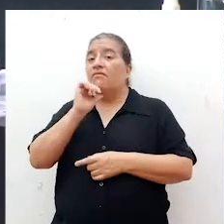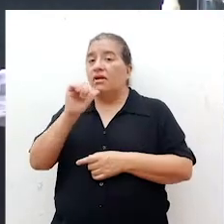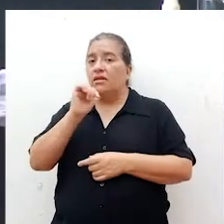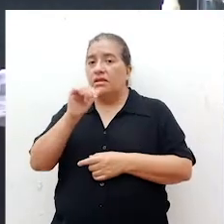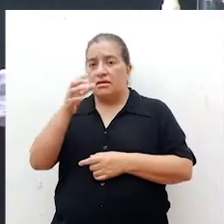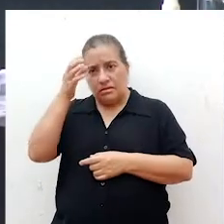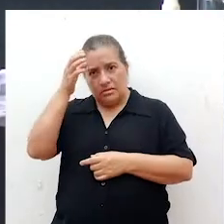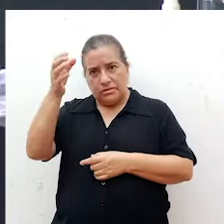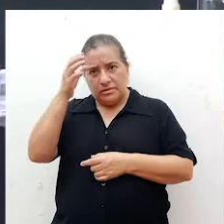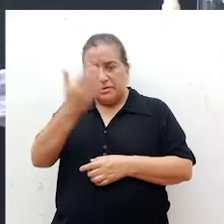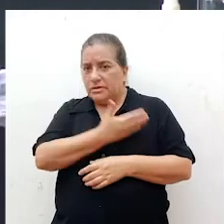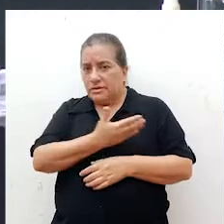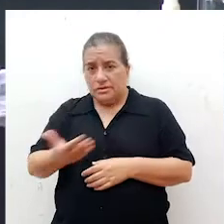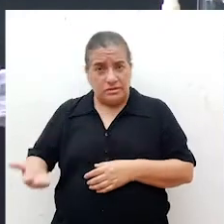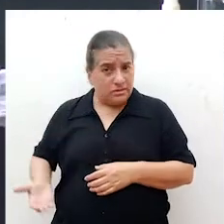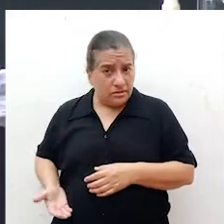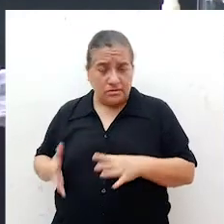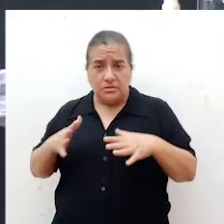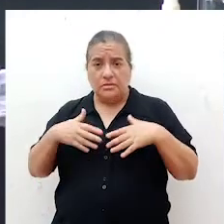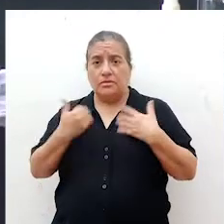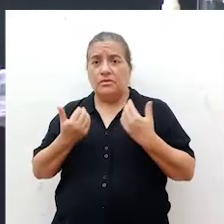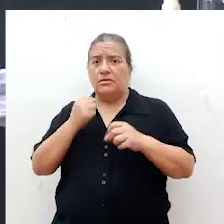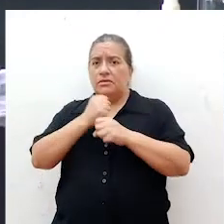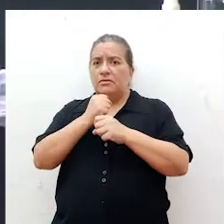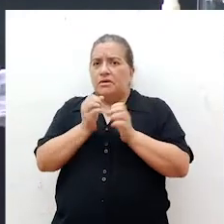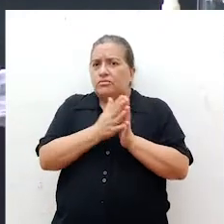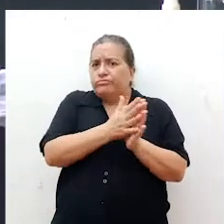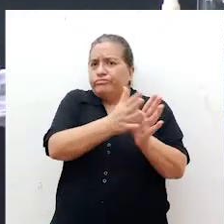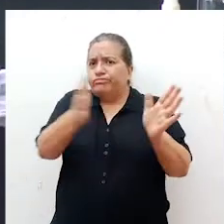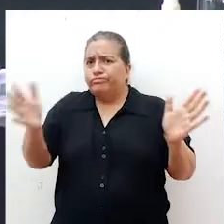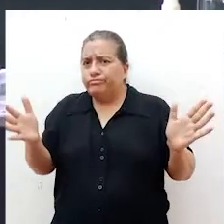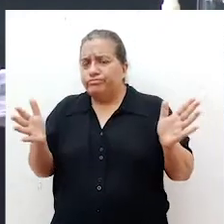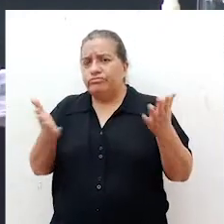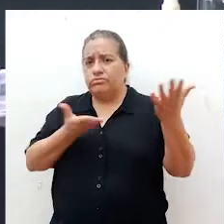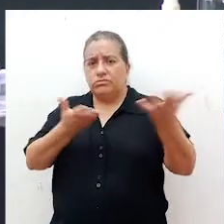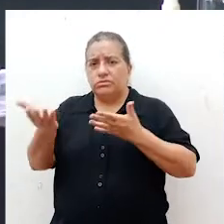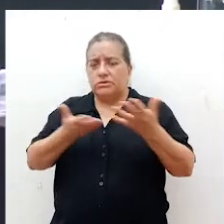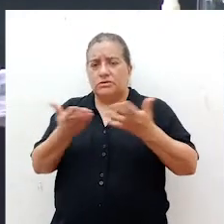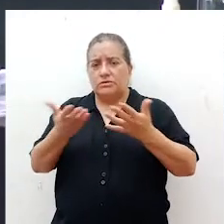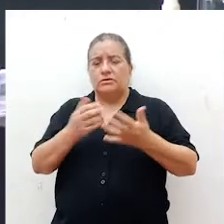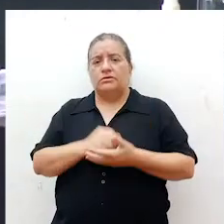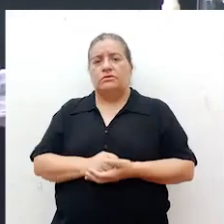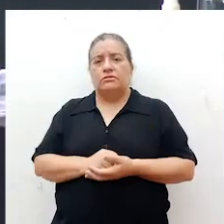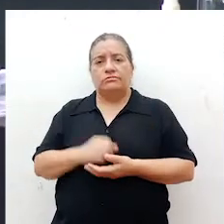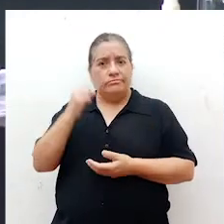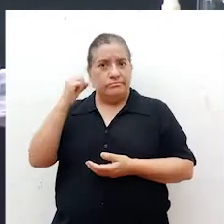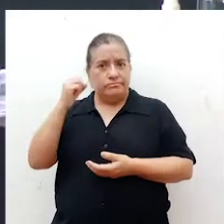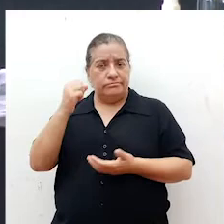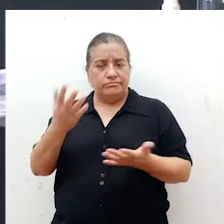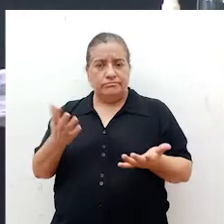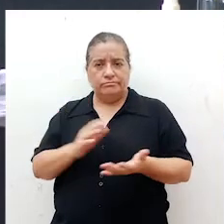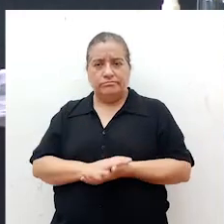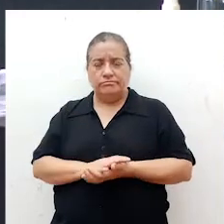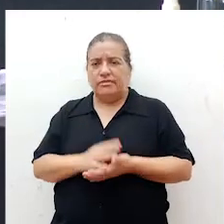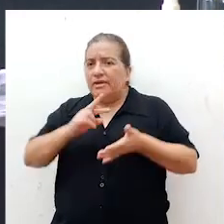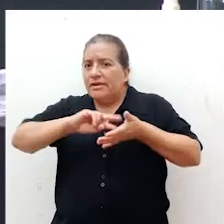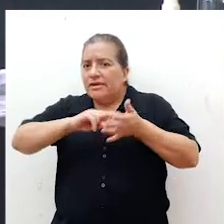y existen incapacidades e incompetencia del Estado para poder coberturar los servicios